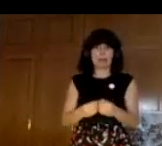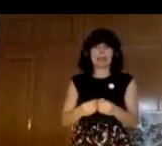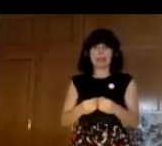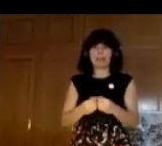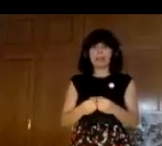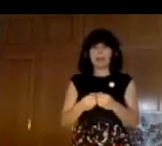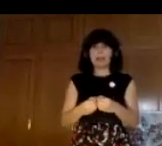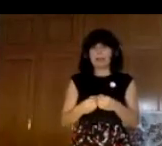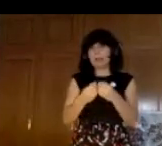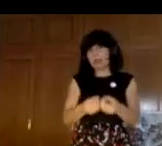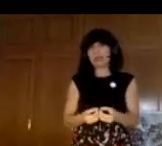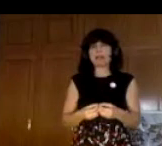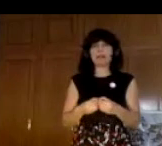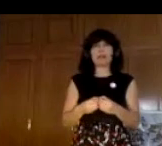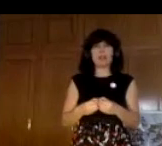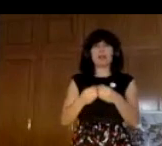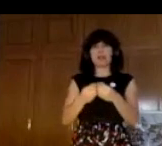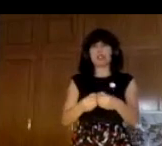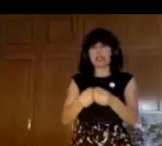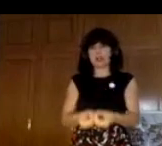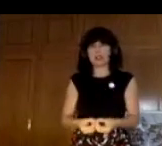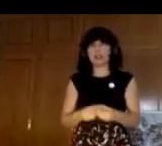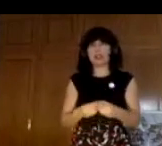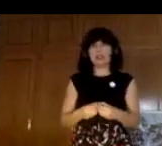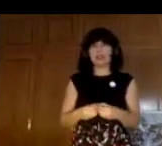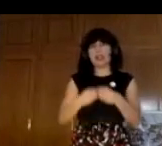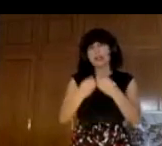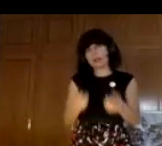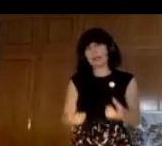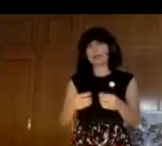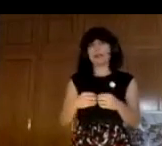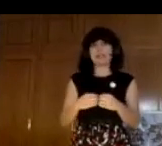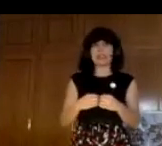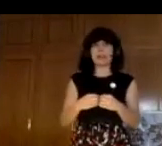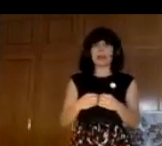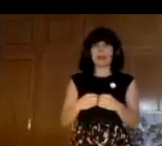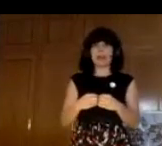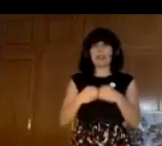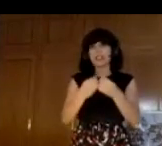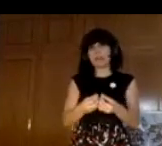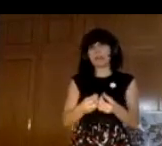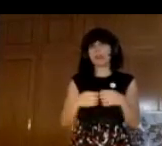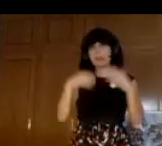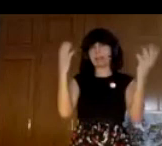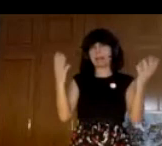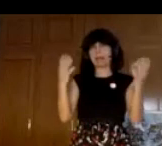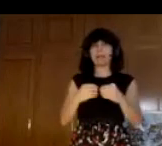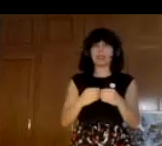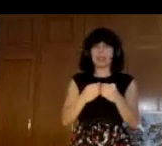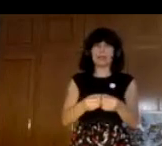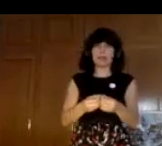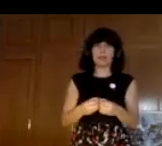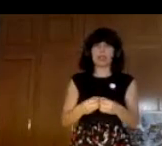del marketing. Y por eso acabamos bebiendo una cosa asquerosa. Y ahora encima nos parece que está guay. Y no sabemos, o sea, pensamos,